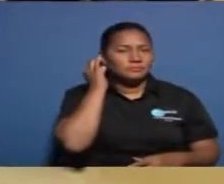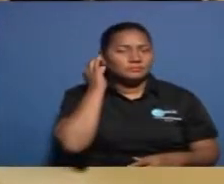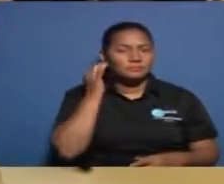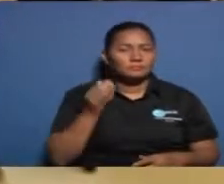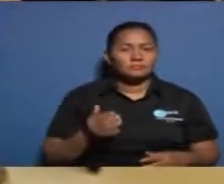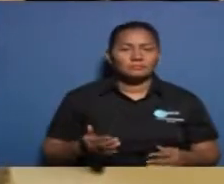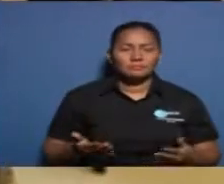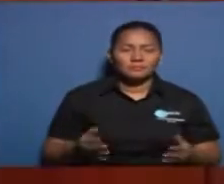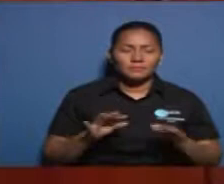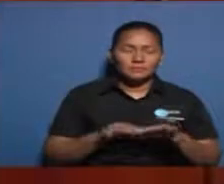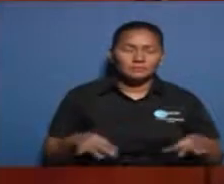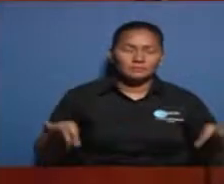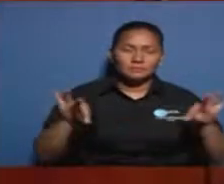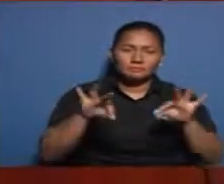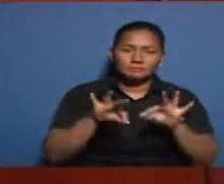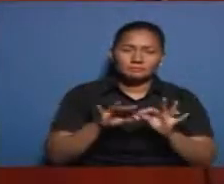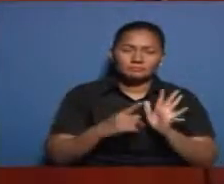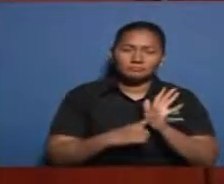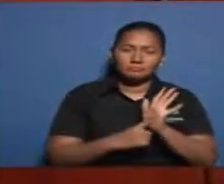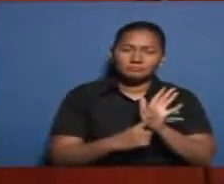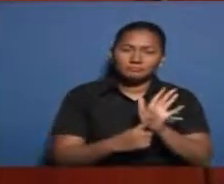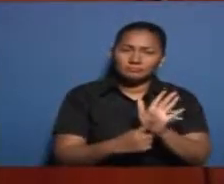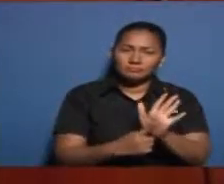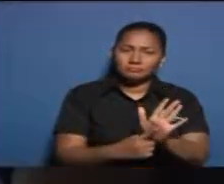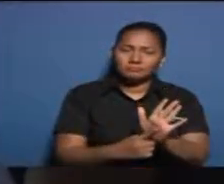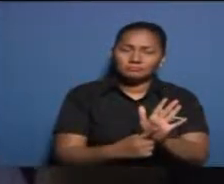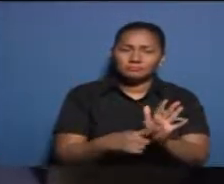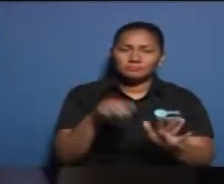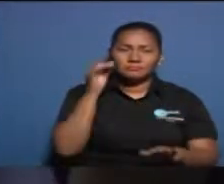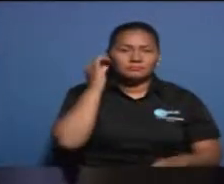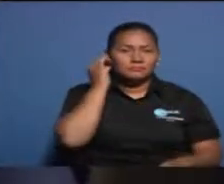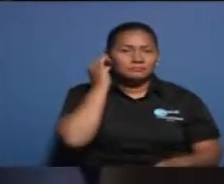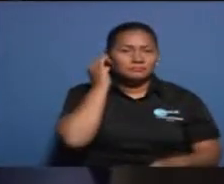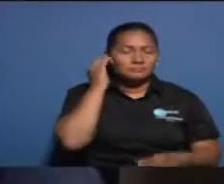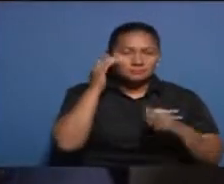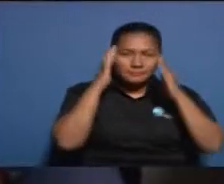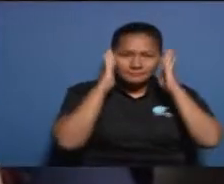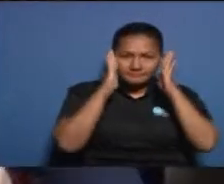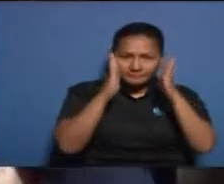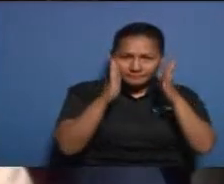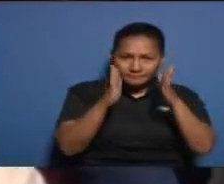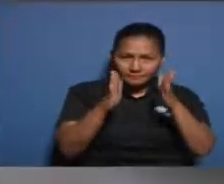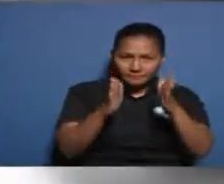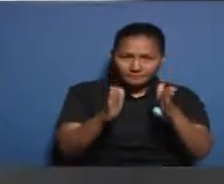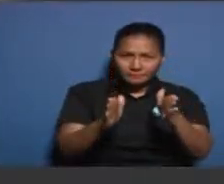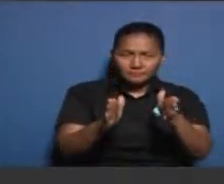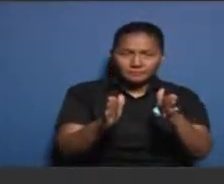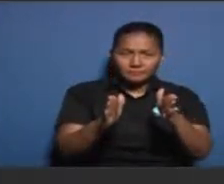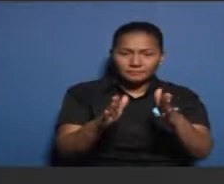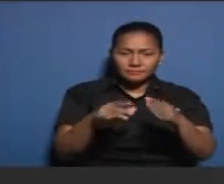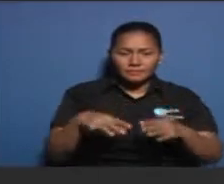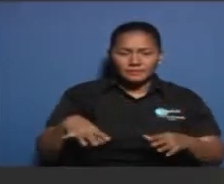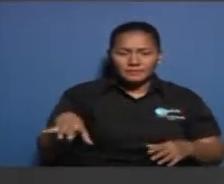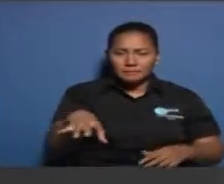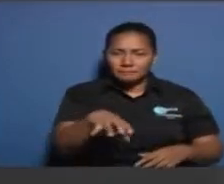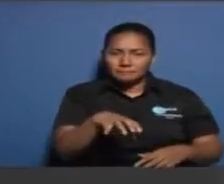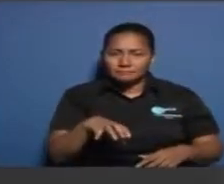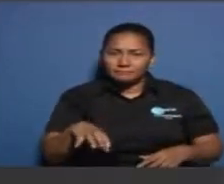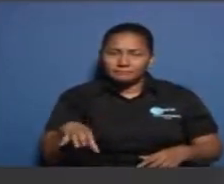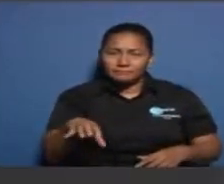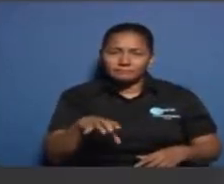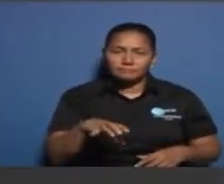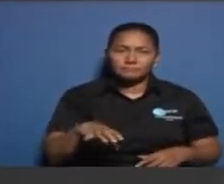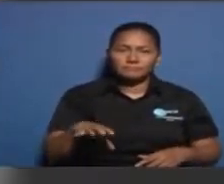es importante señalar que todavía las mujeres se concentran en las áreas consideradas tradicionales